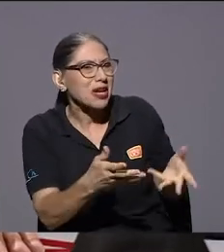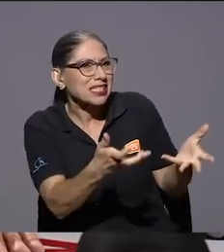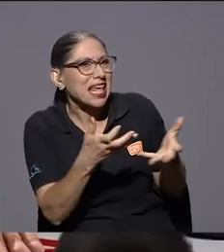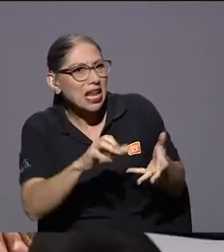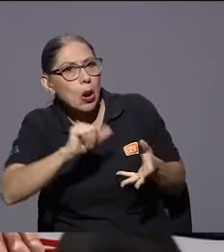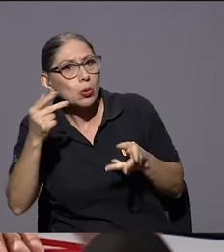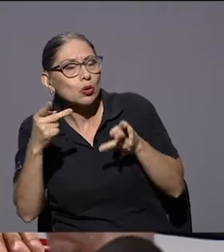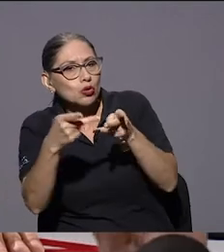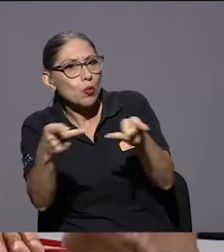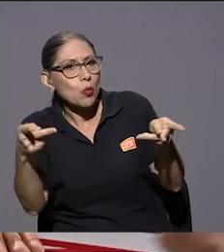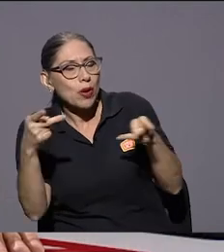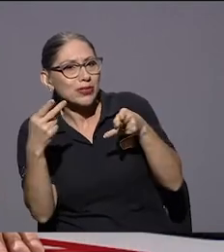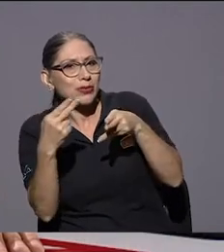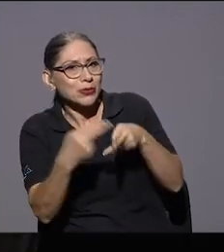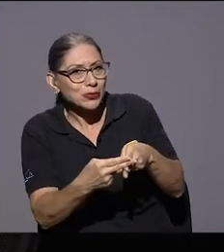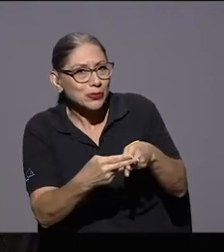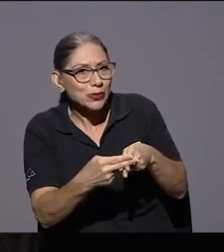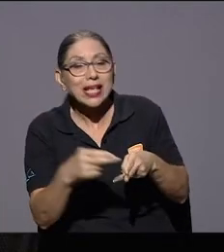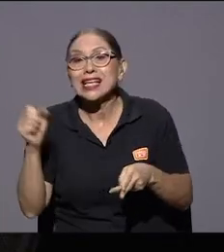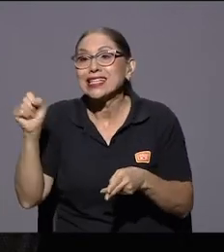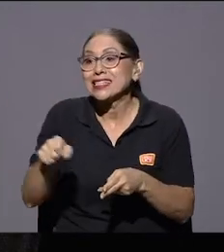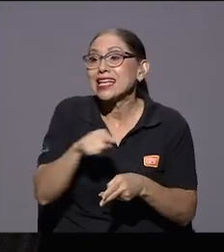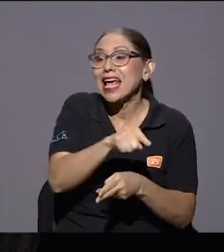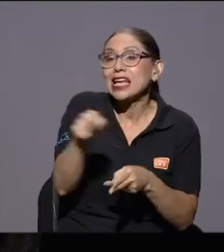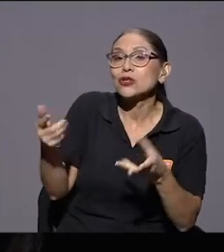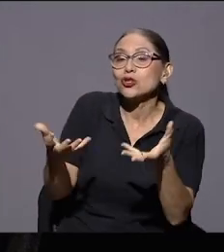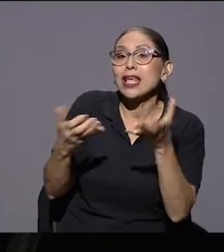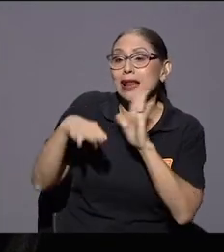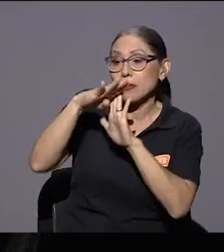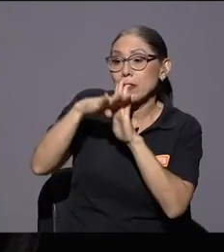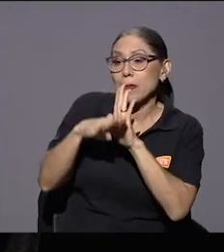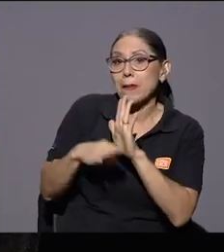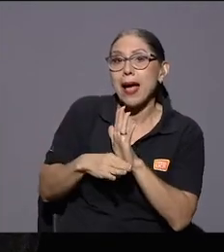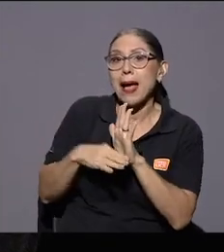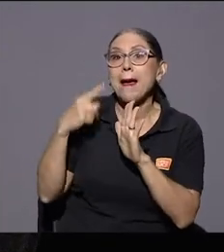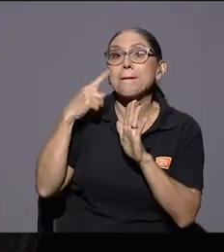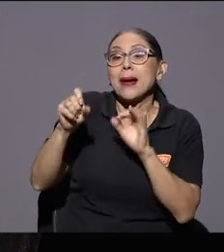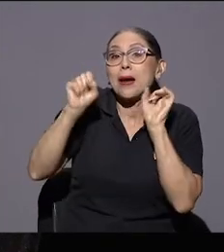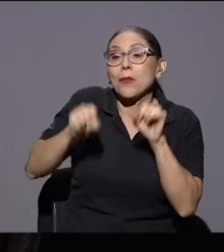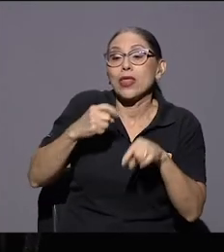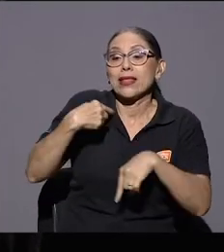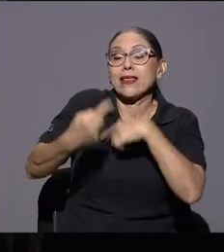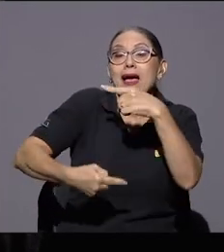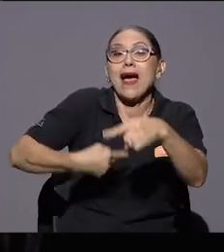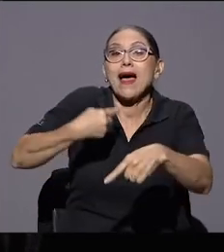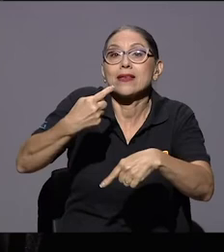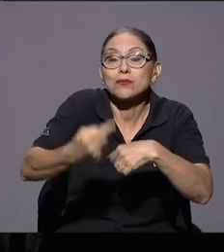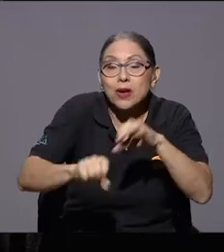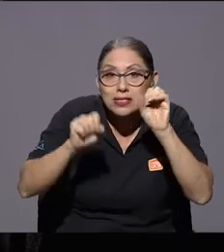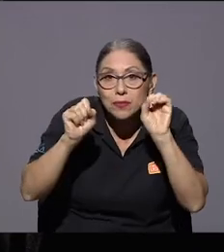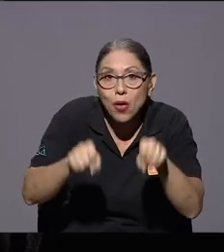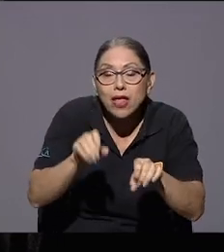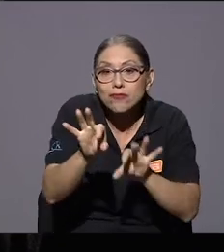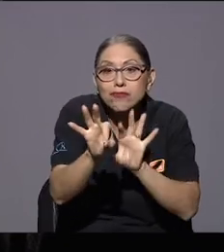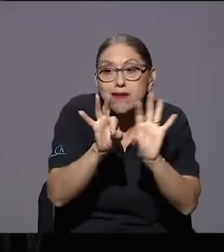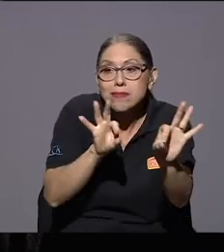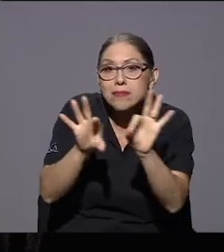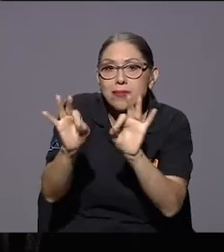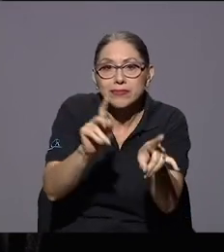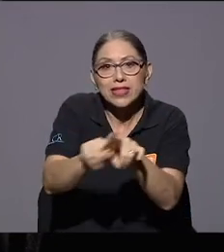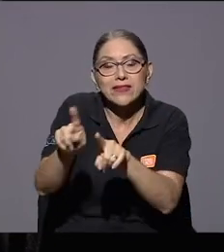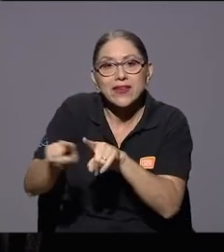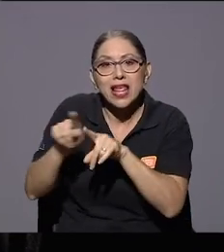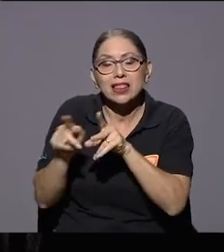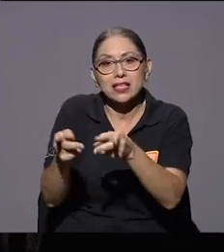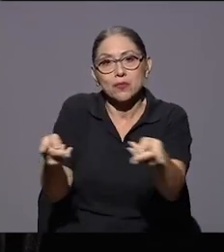e ir a las internas. Es tener cuotas que permitan distribución en la pelea por las papeletas de diputados y